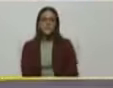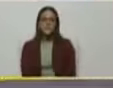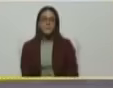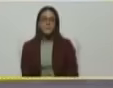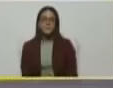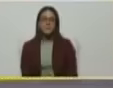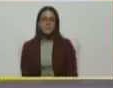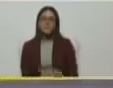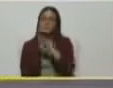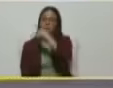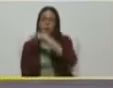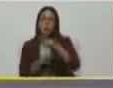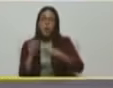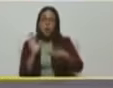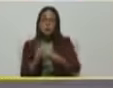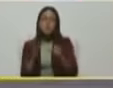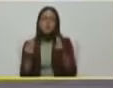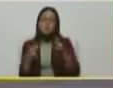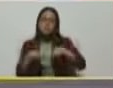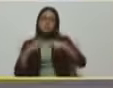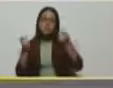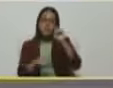Nos hicieron mucho daño.